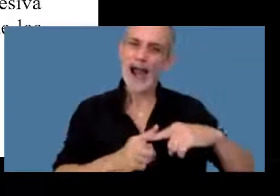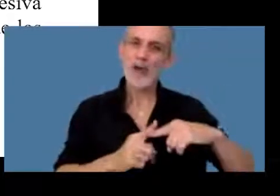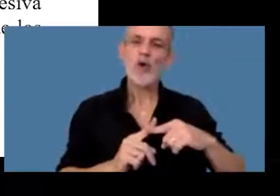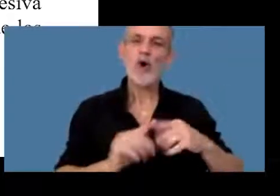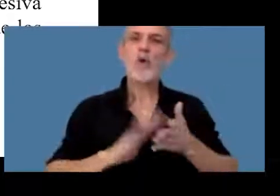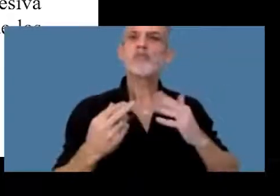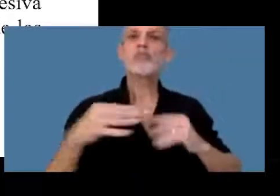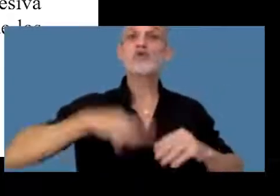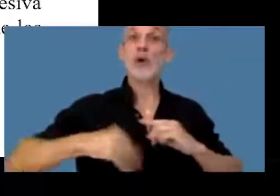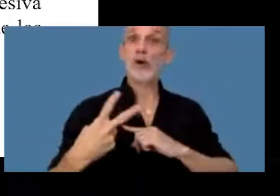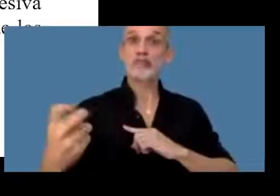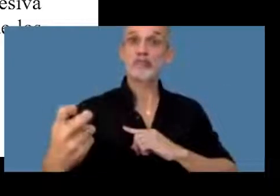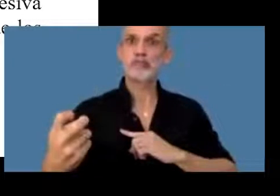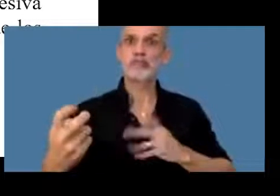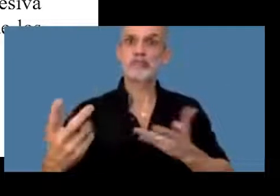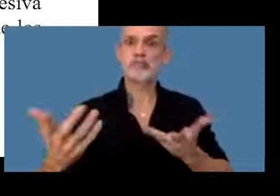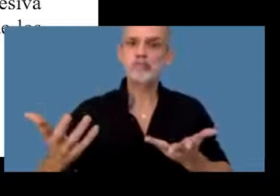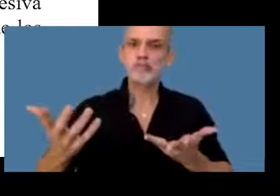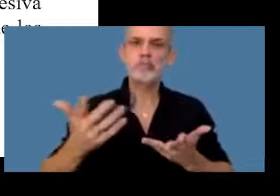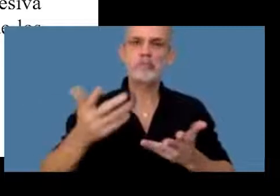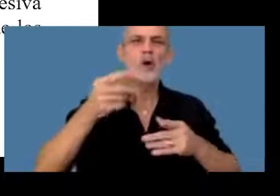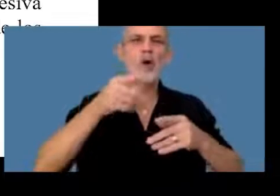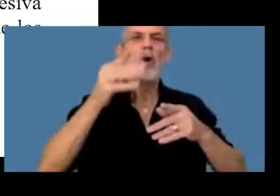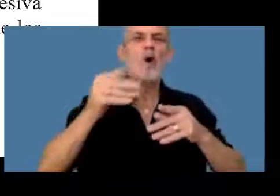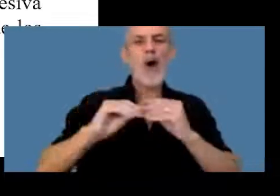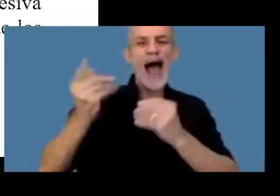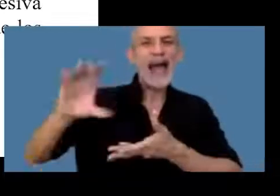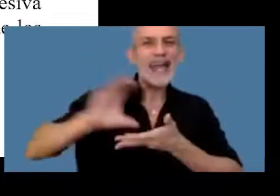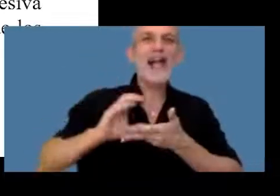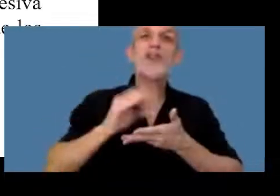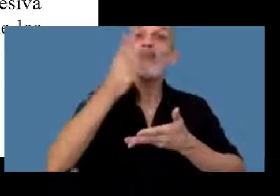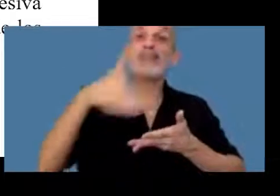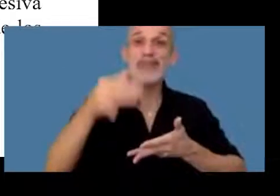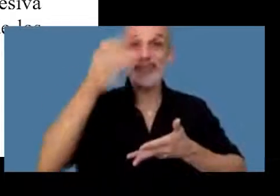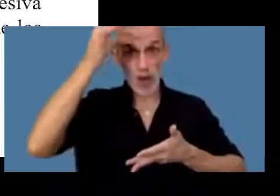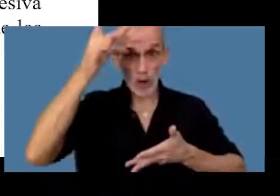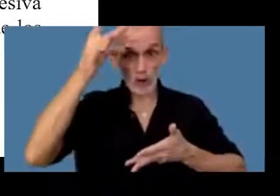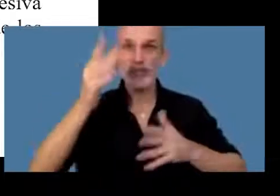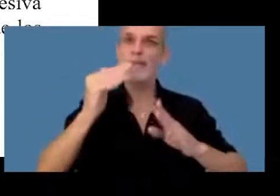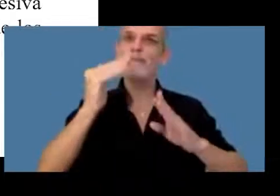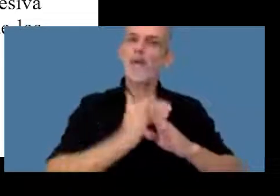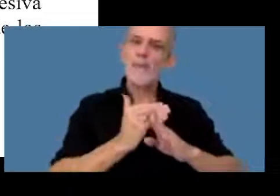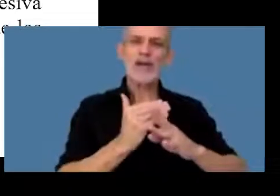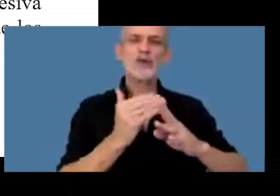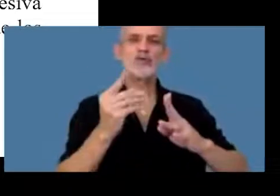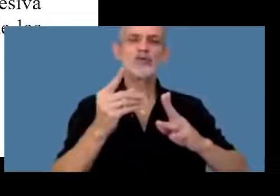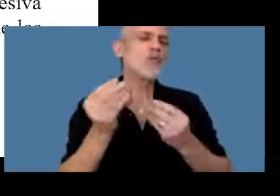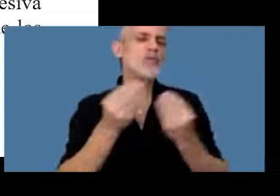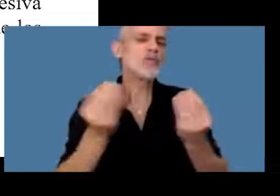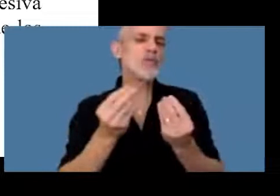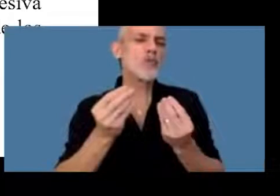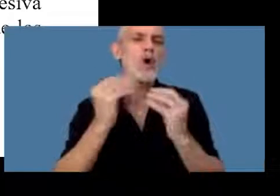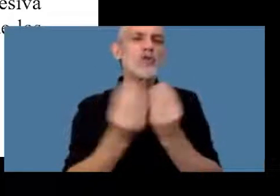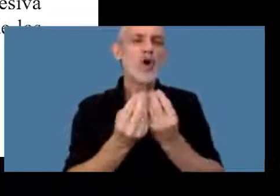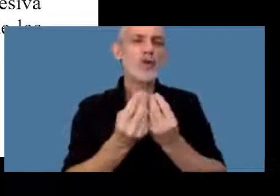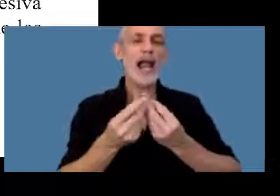sueldos, agregando la 12ª parte del aguinaldo, descontando la 12ª parte de lo que serían los